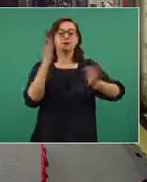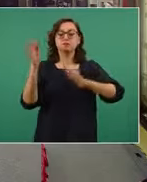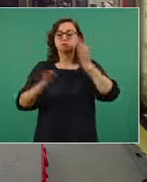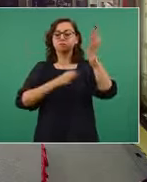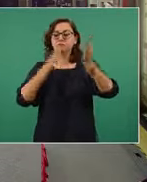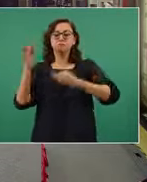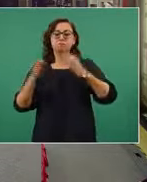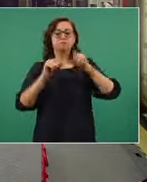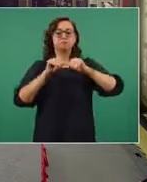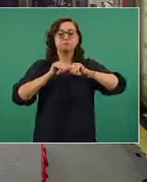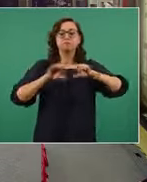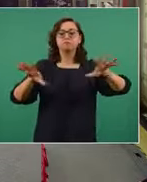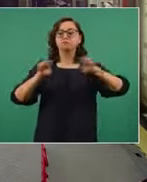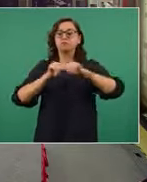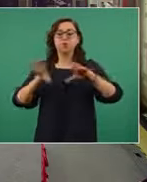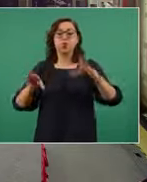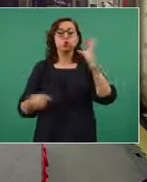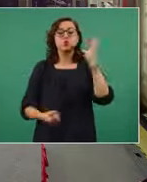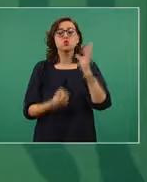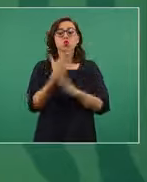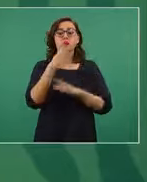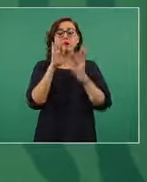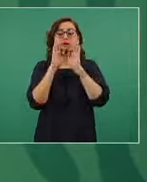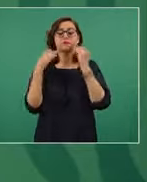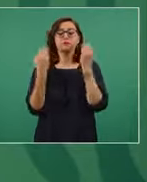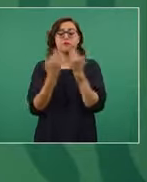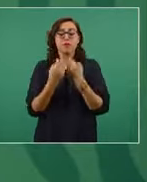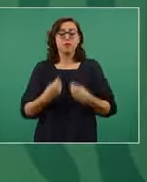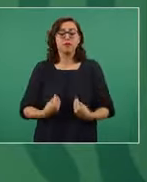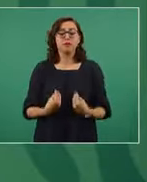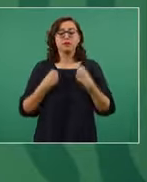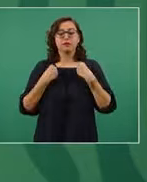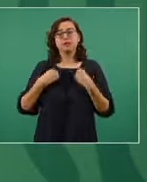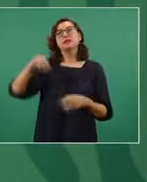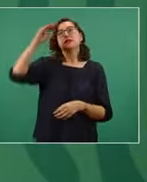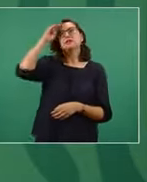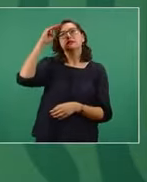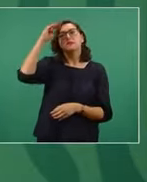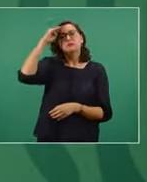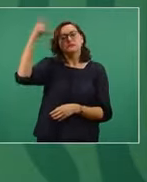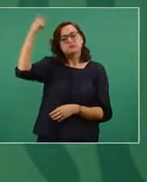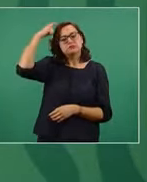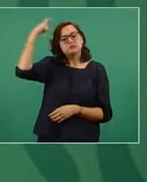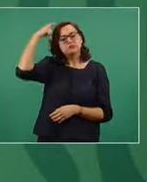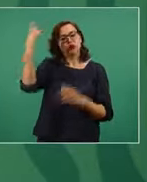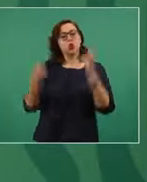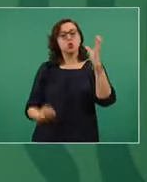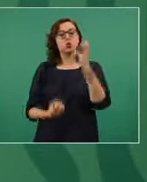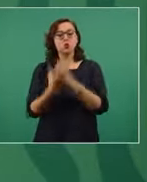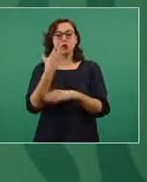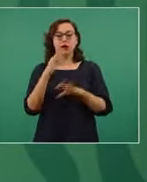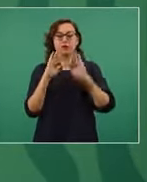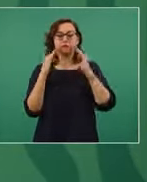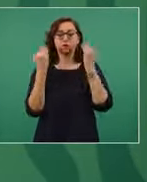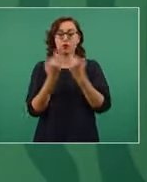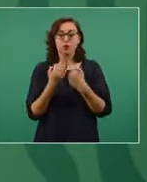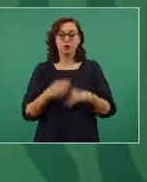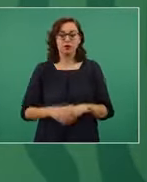un estilo de vida nuevo, distinto, una nueva corriente de pensamiento. Lo que aquí decía la